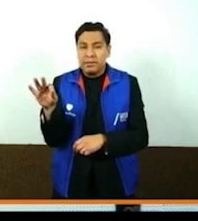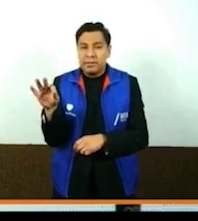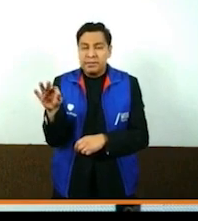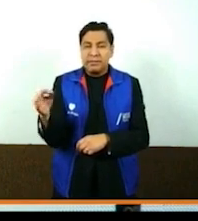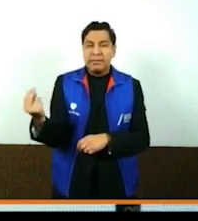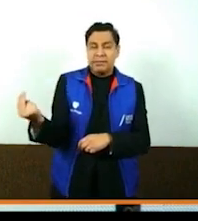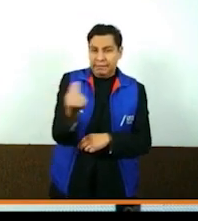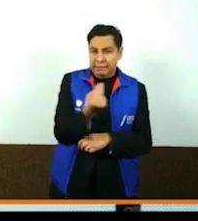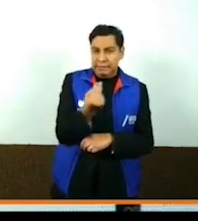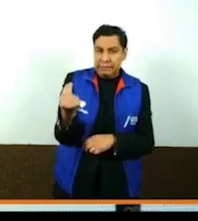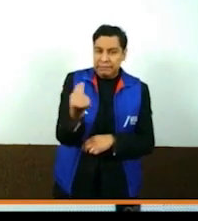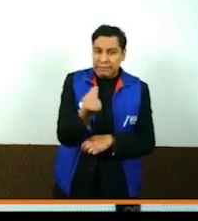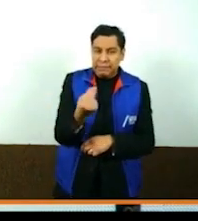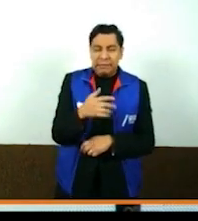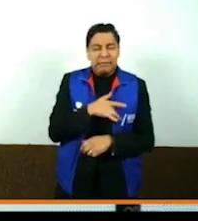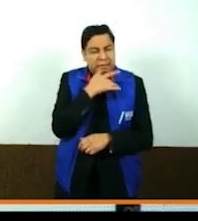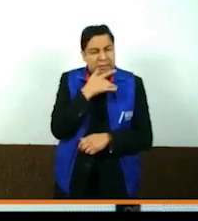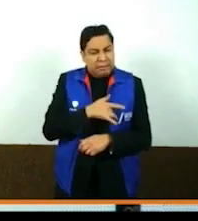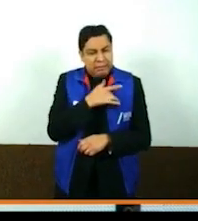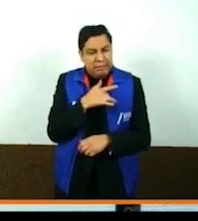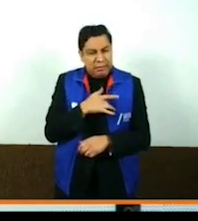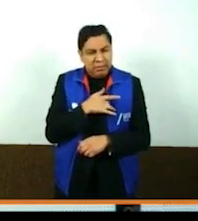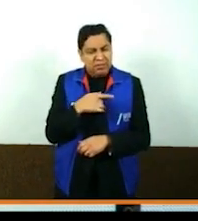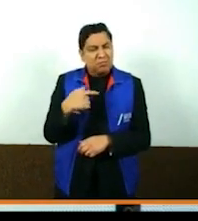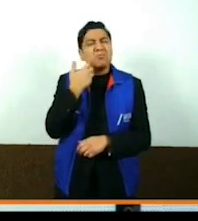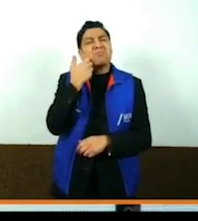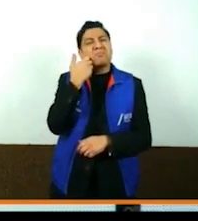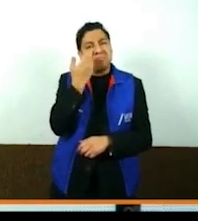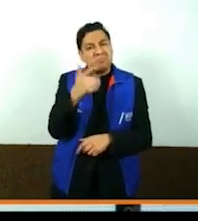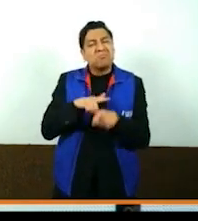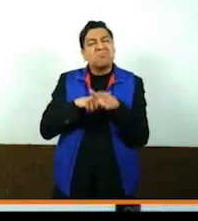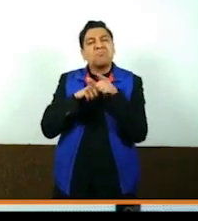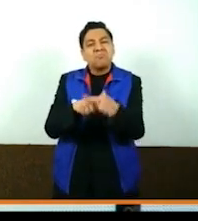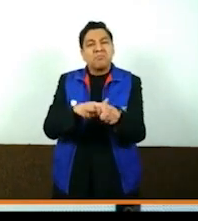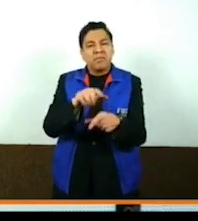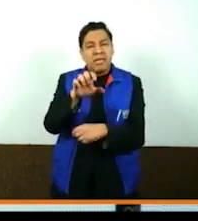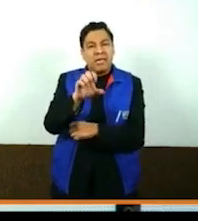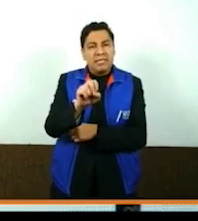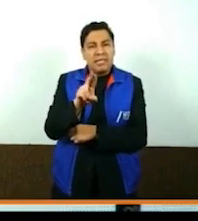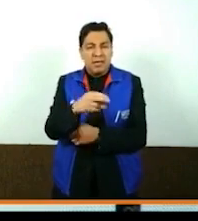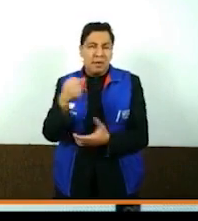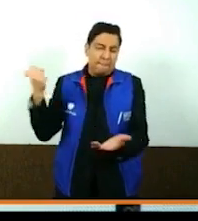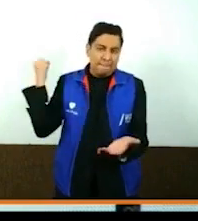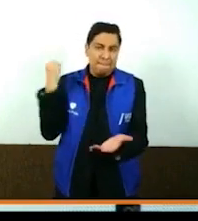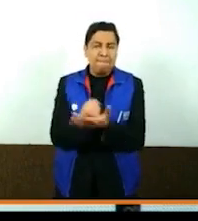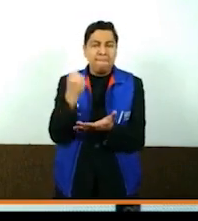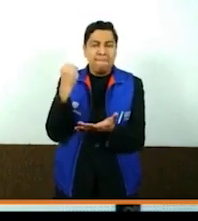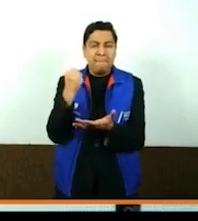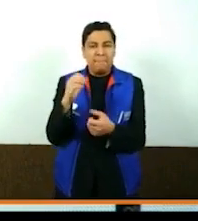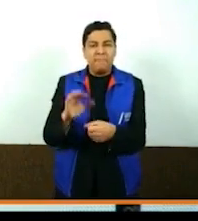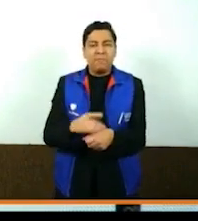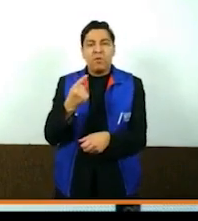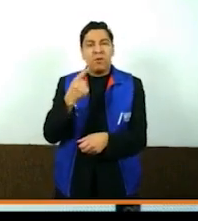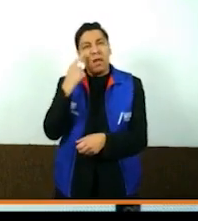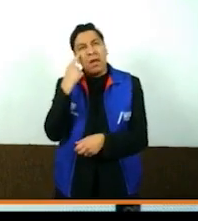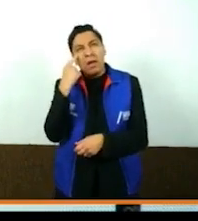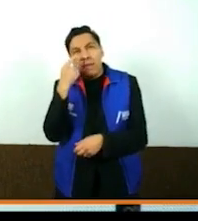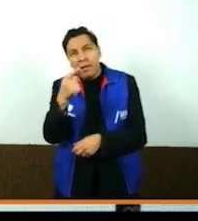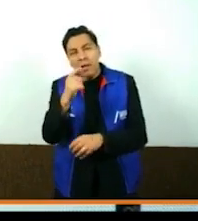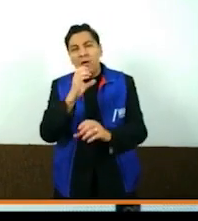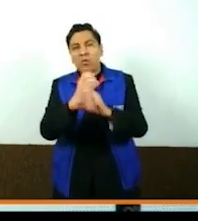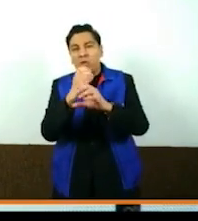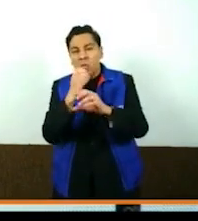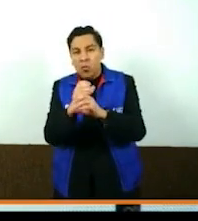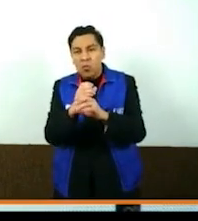tienen un sentido de una perspectiva de deseo con respecto del distintivo, ¿no? Porque lo han visto en autobuses, en camiones,